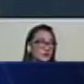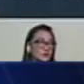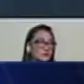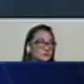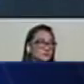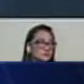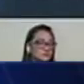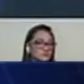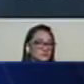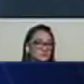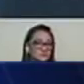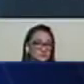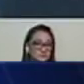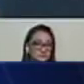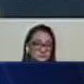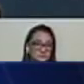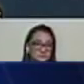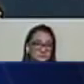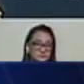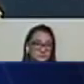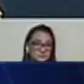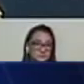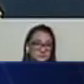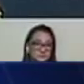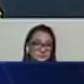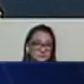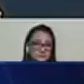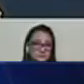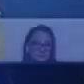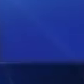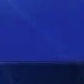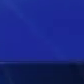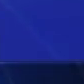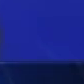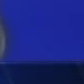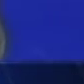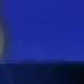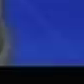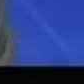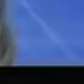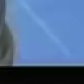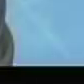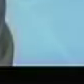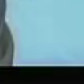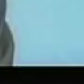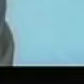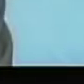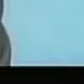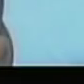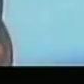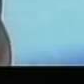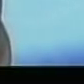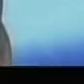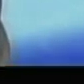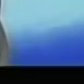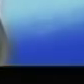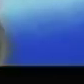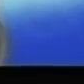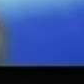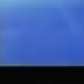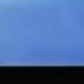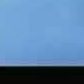está. No se busque más. Yo le diría como consejo al candidato